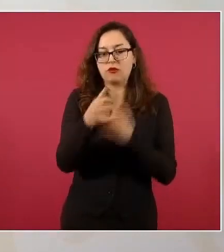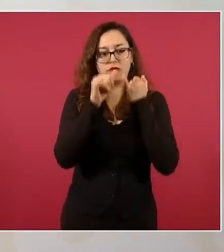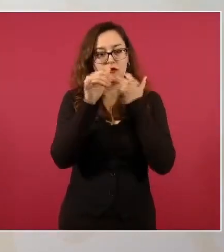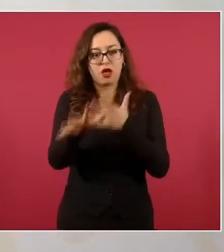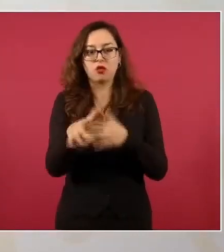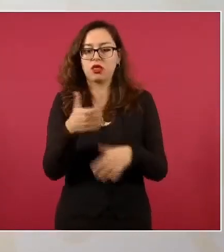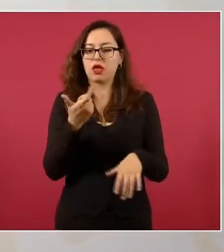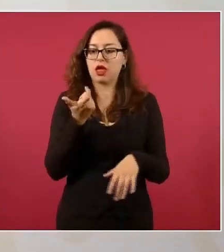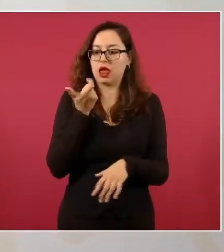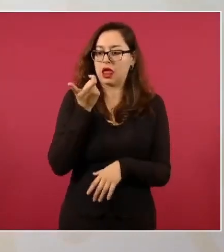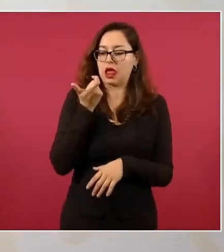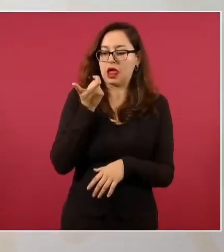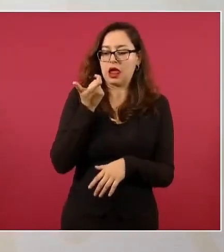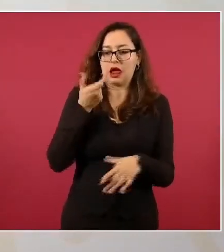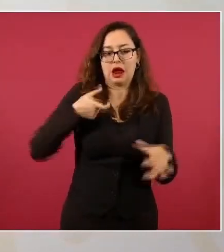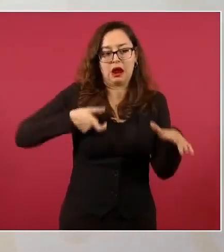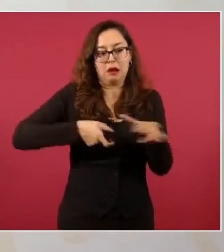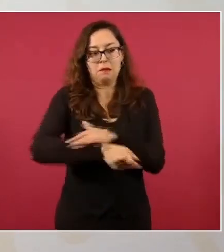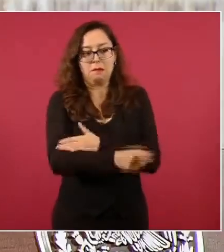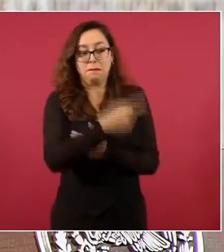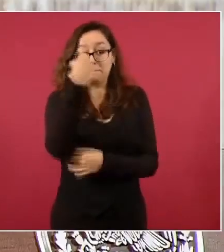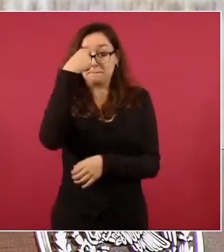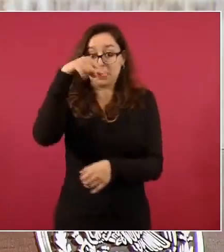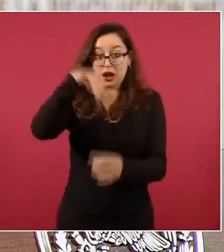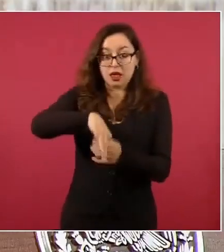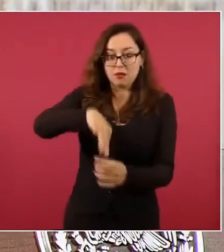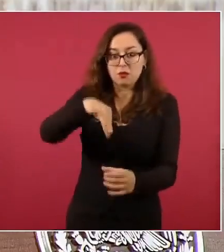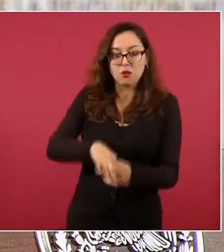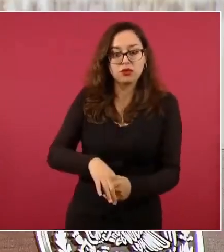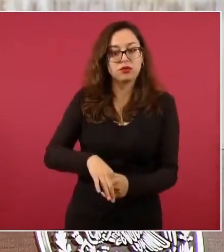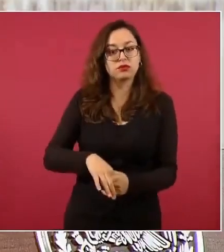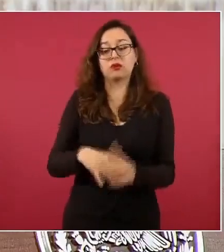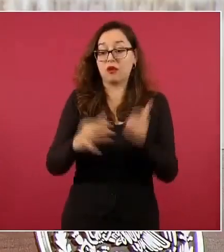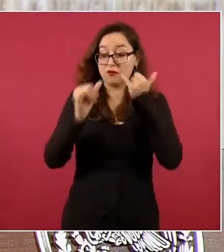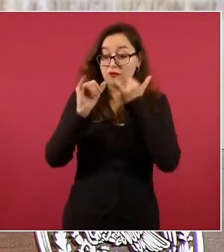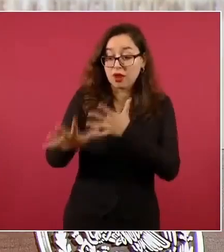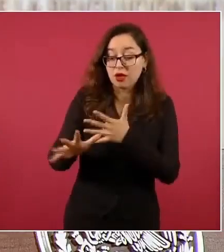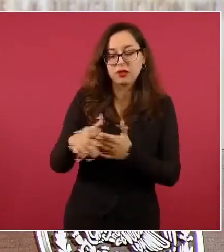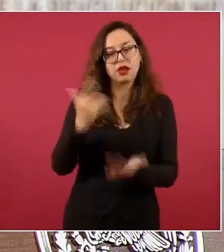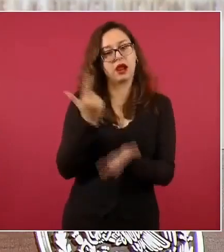de que es delito grave el fraude electoral.